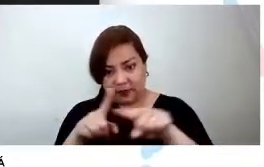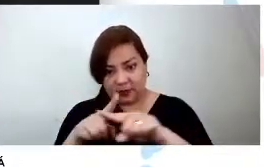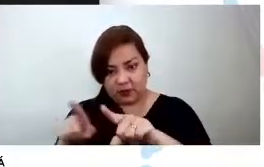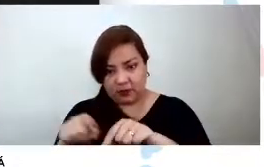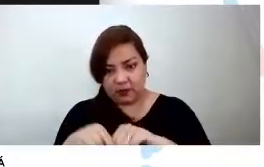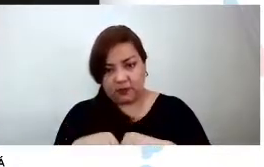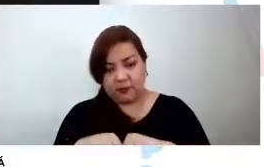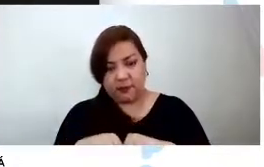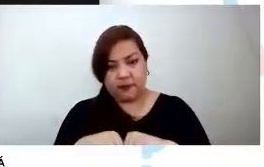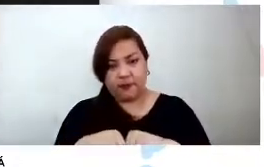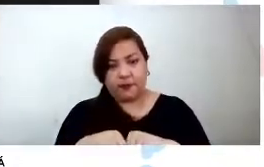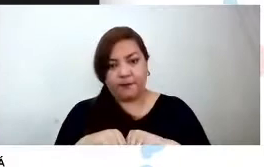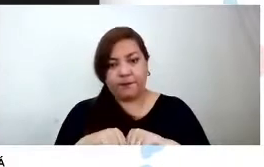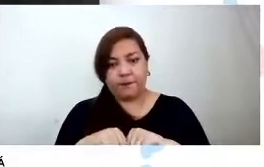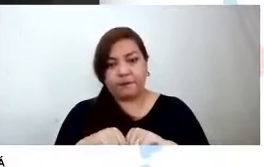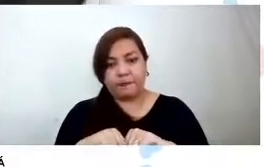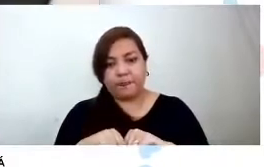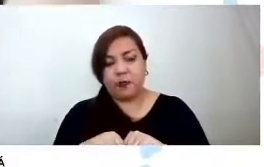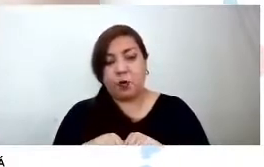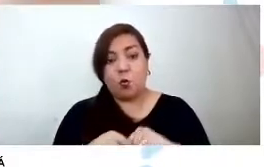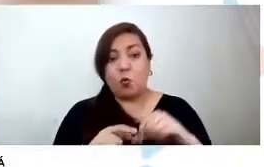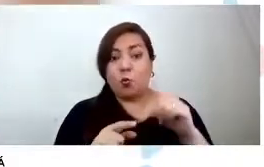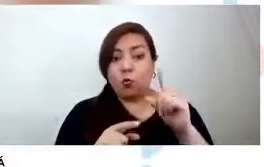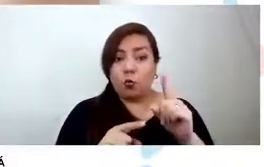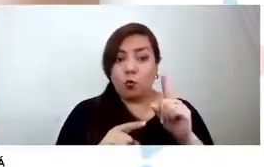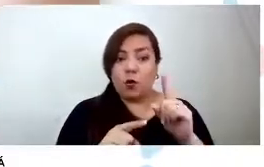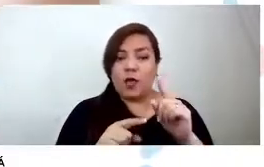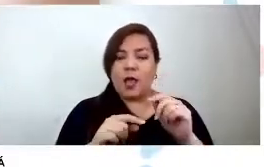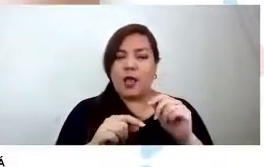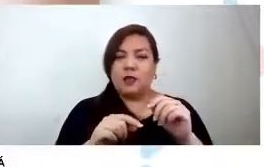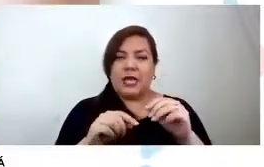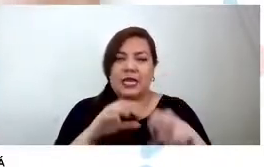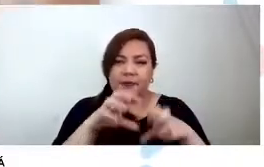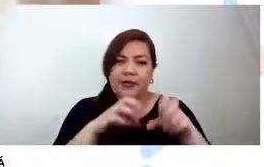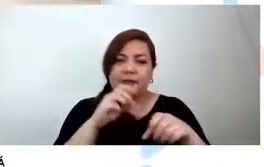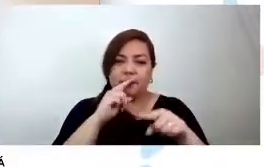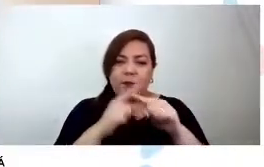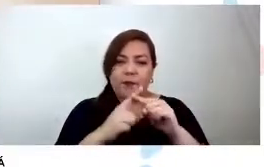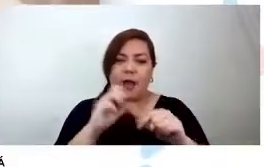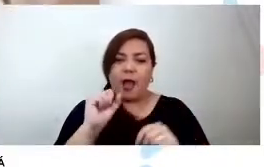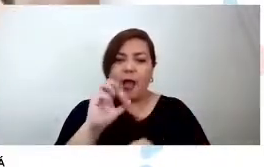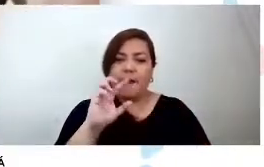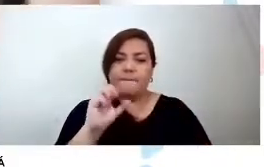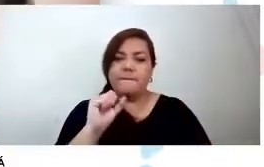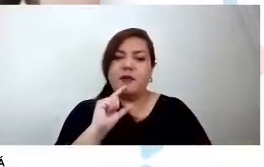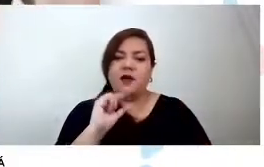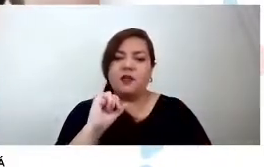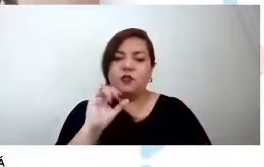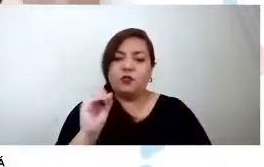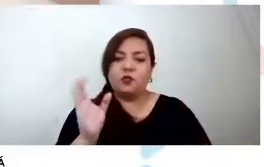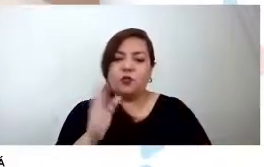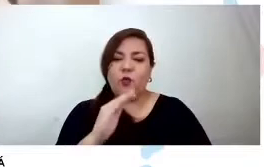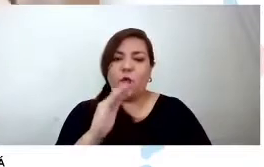de individuos de una especie que se llama Apatheon pedestris. Y son